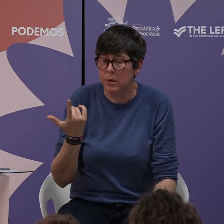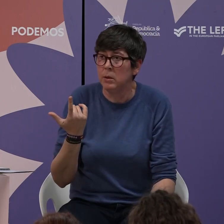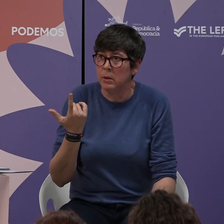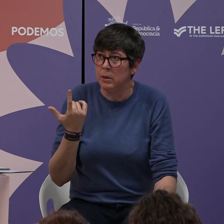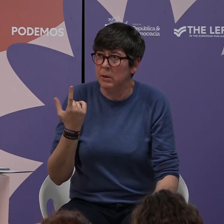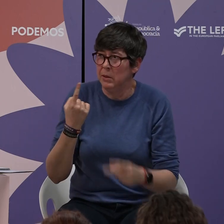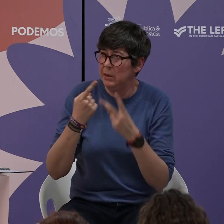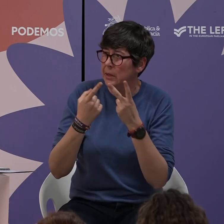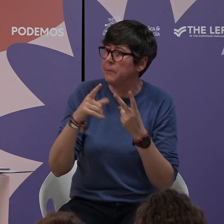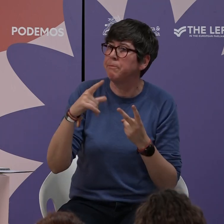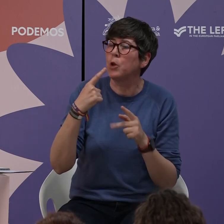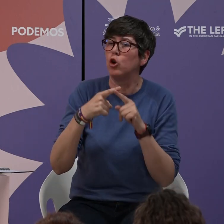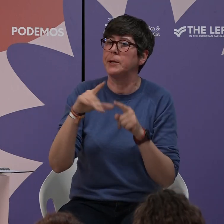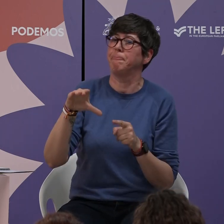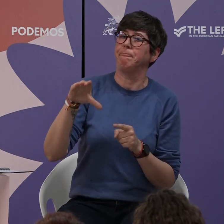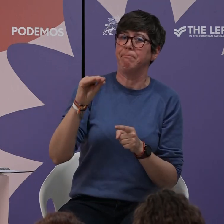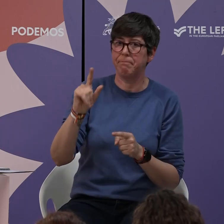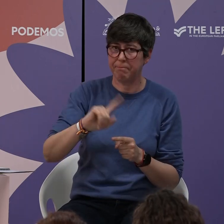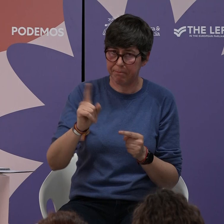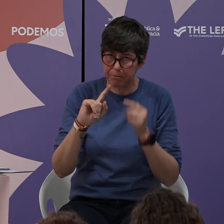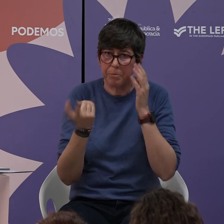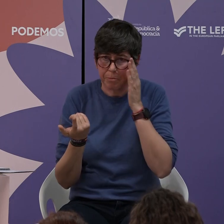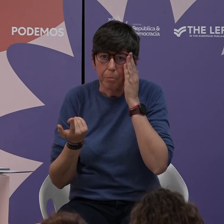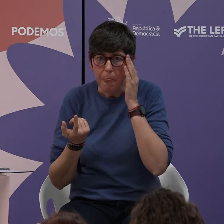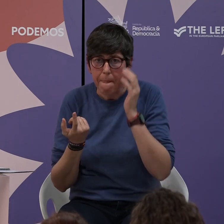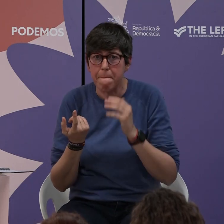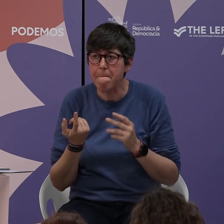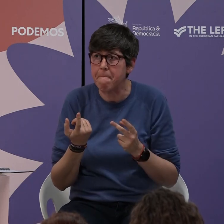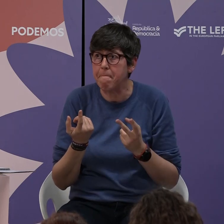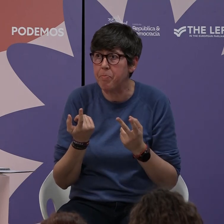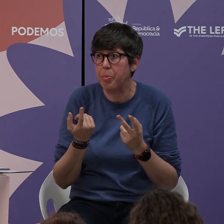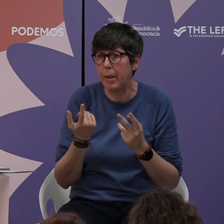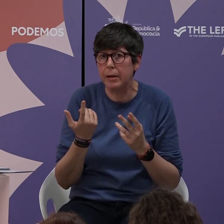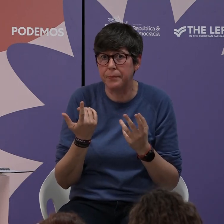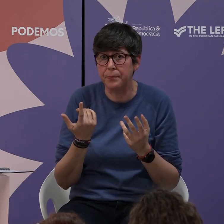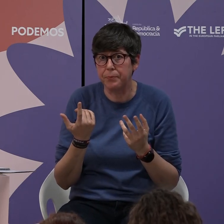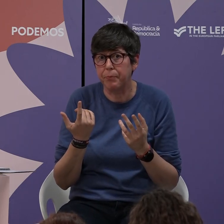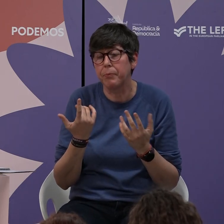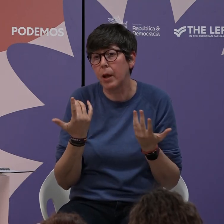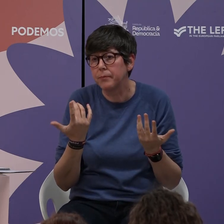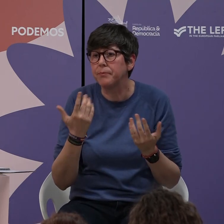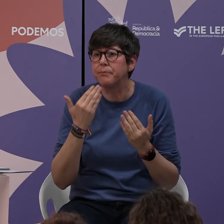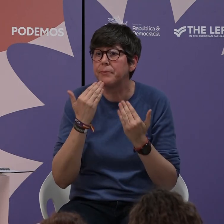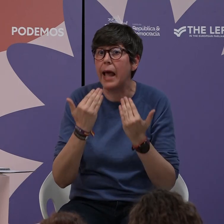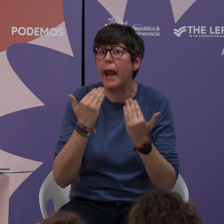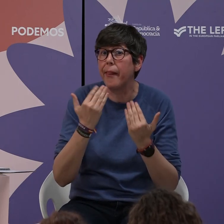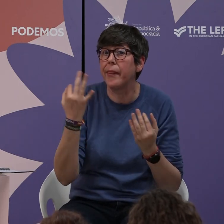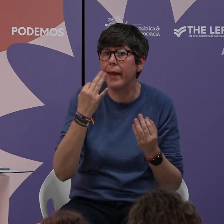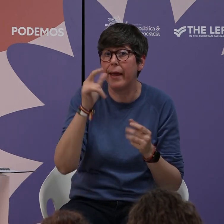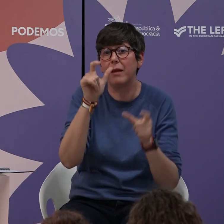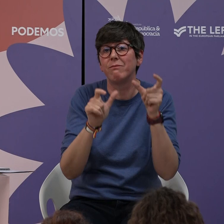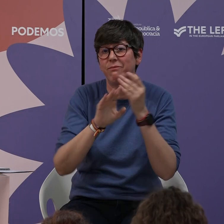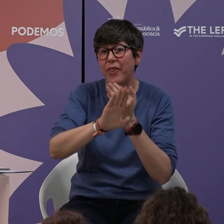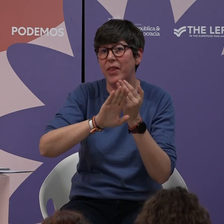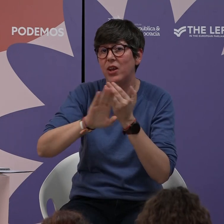y devolverles territorio a los vecinos de estos lugares Hay cosas ya os digo que que no se entienden